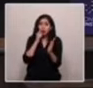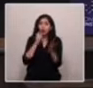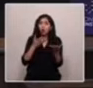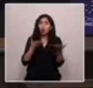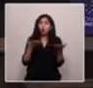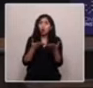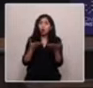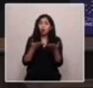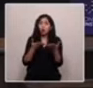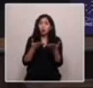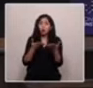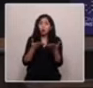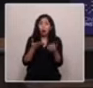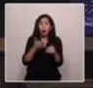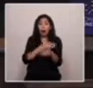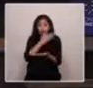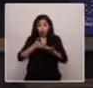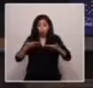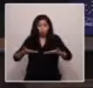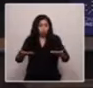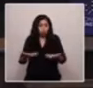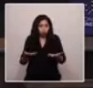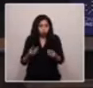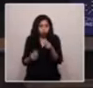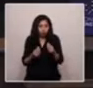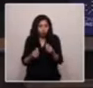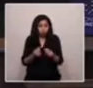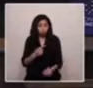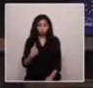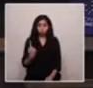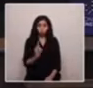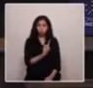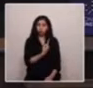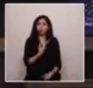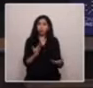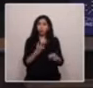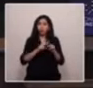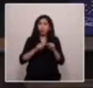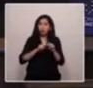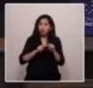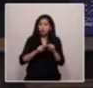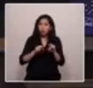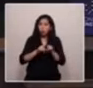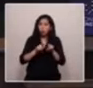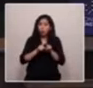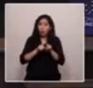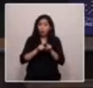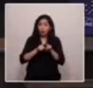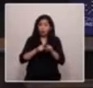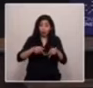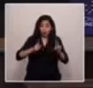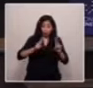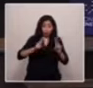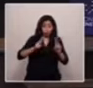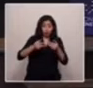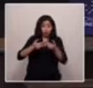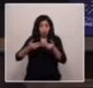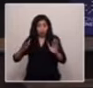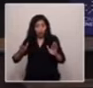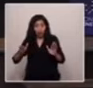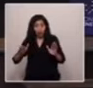discusiones de fondo y mi pregunta es, ¿lo haremos entonces conculcando derechos y libertades? ¿Lo haremos saltándonos